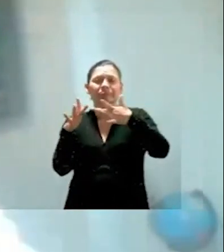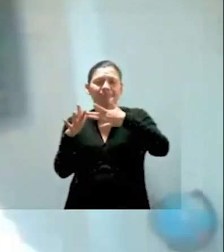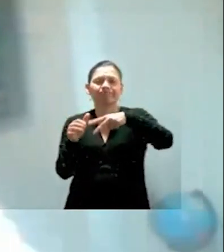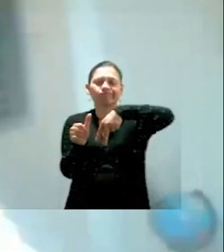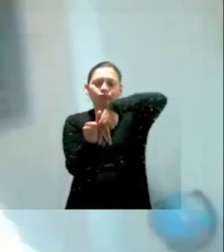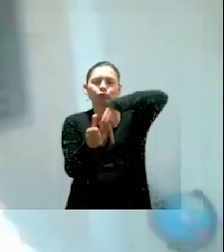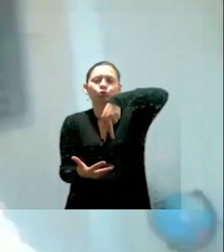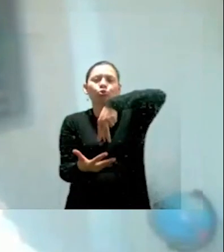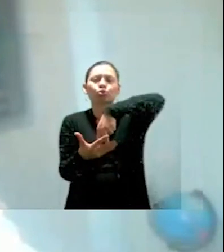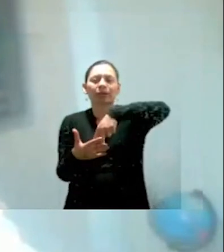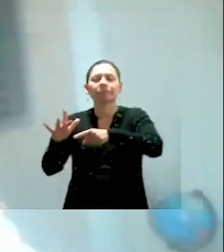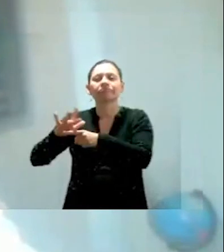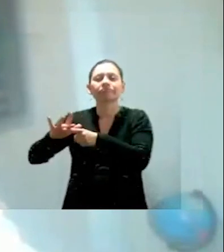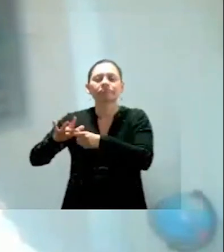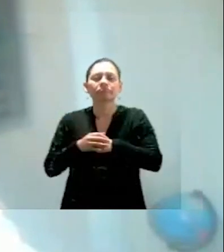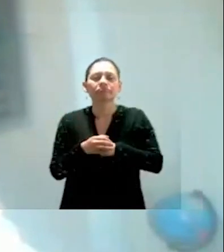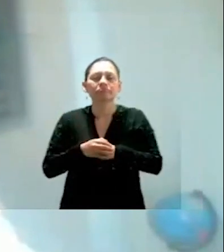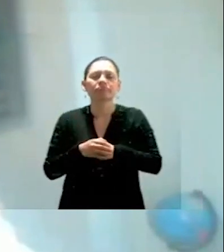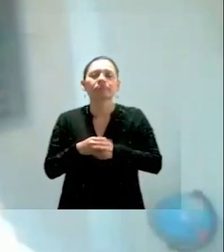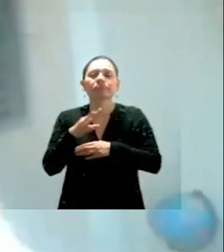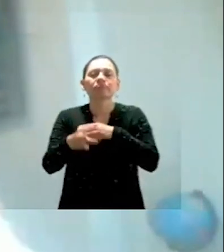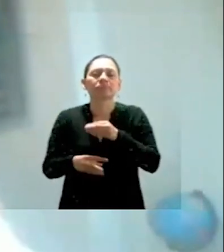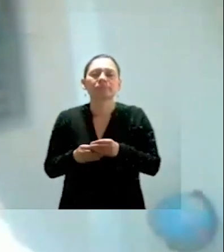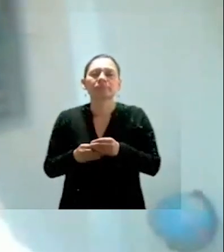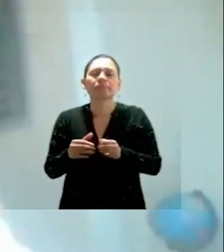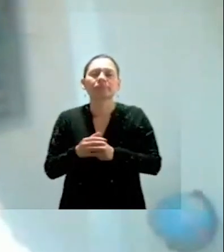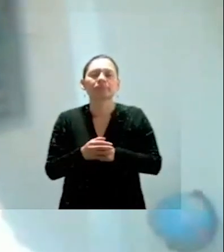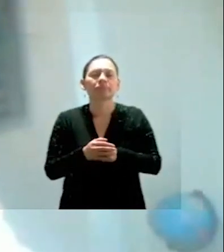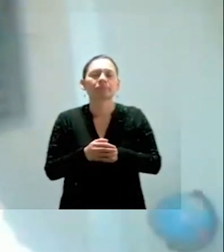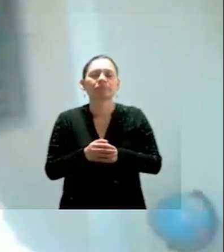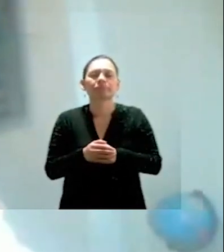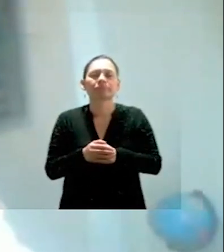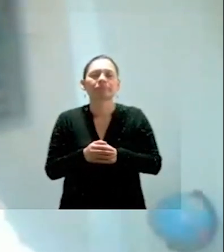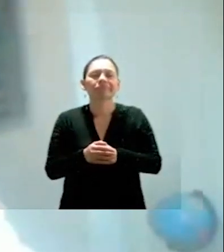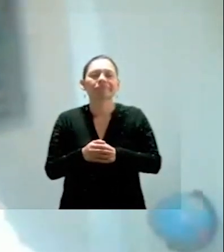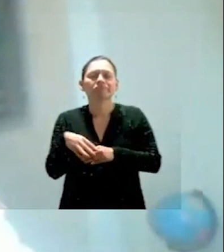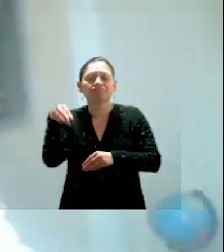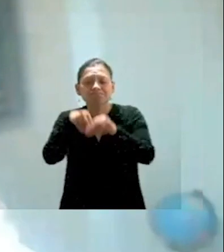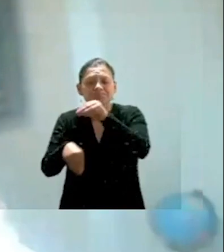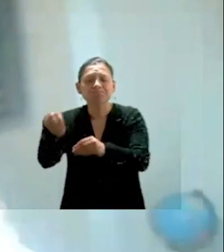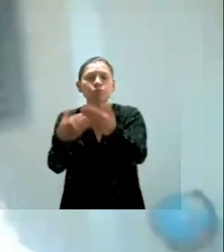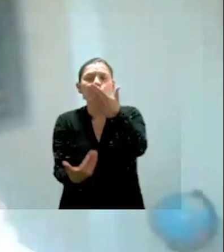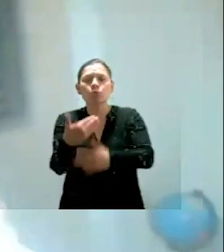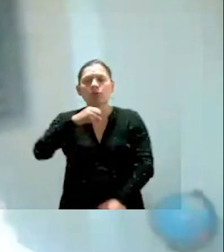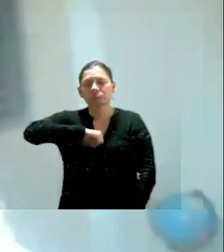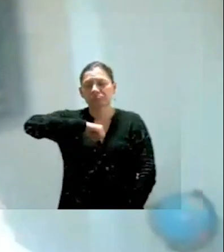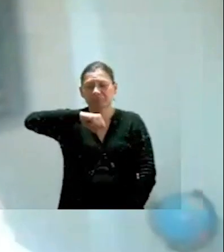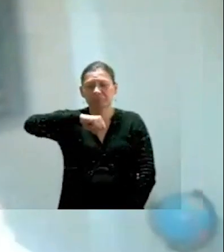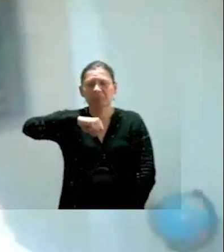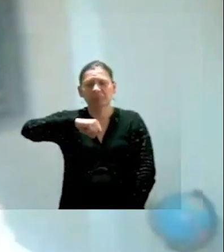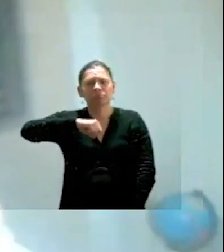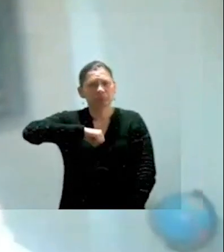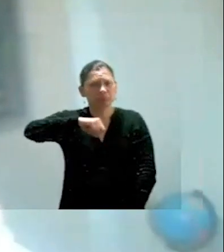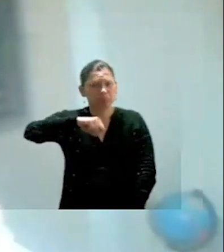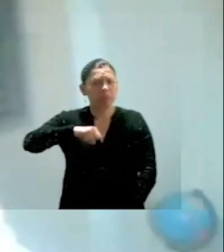94 de la Constitución, y la jurisprudencia ha dispuesto que todos los derechos que tengan anclaje en la